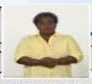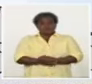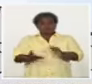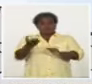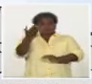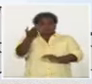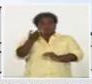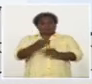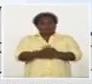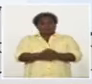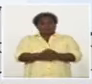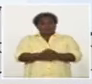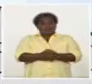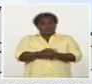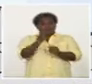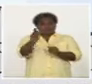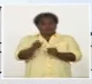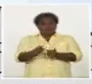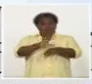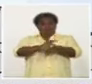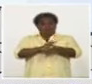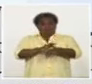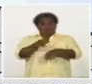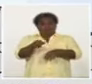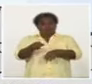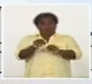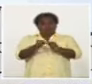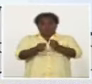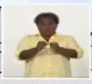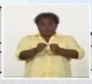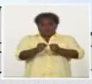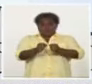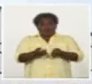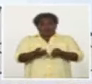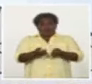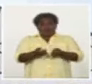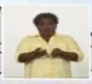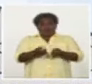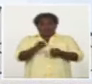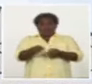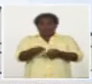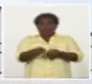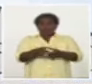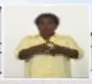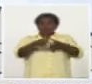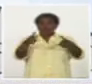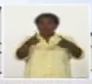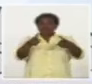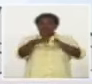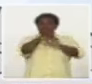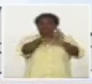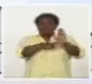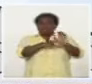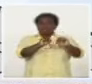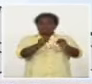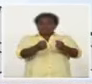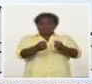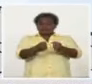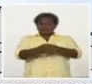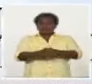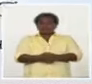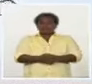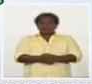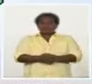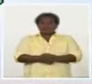número de casos pues los obliga, como están haciendo, a incrementar todavía las medidas de restricción. Y en el caso